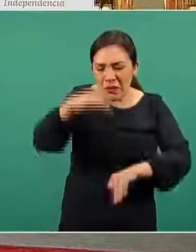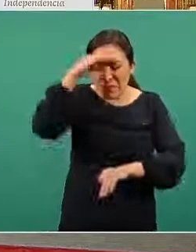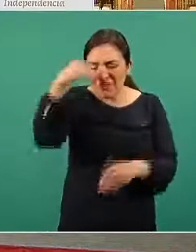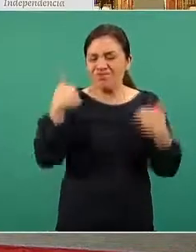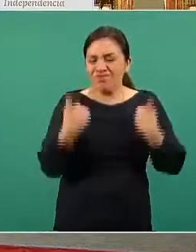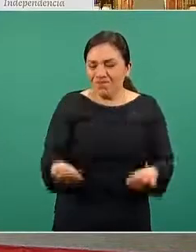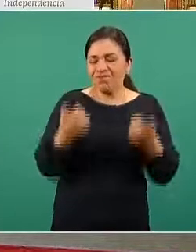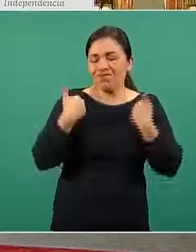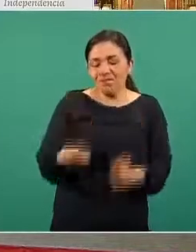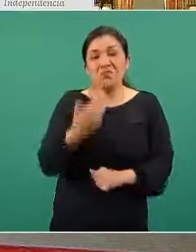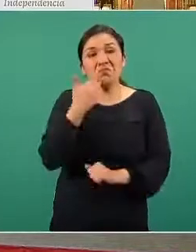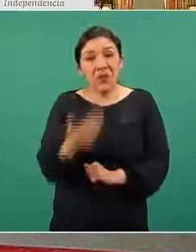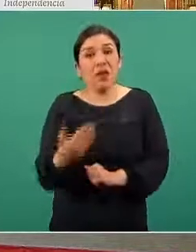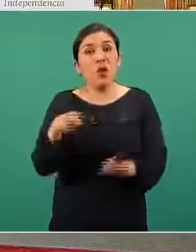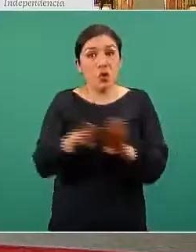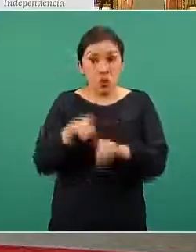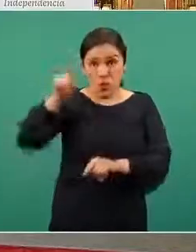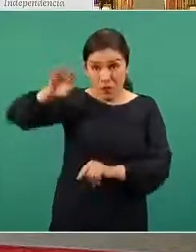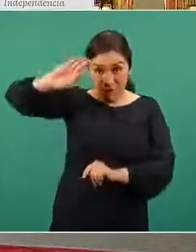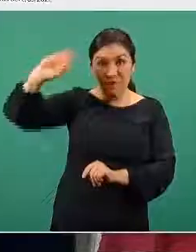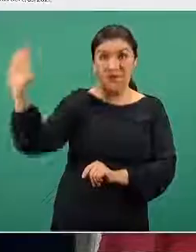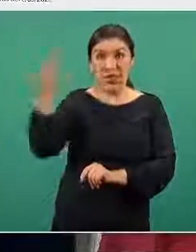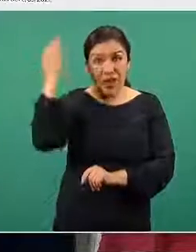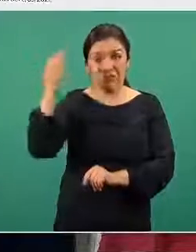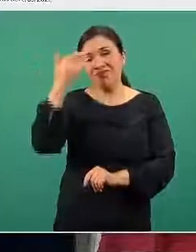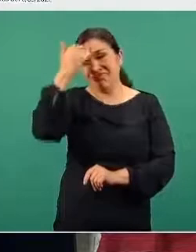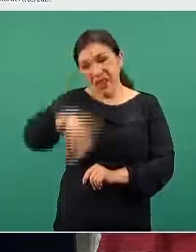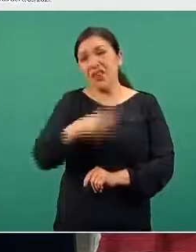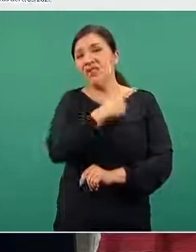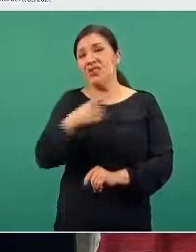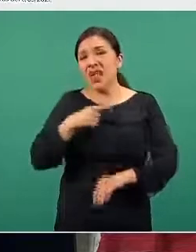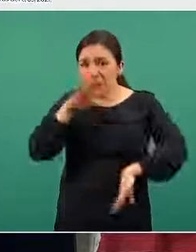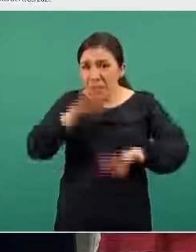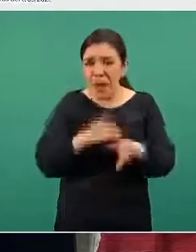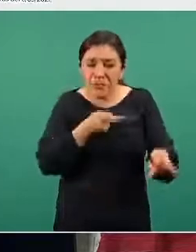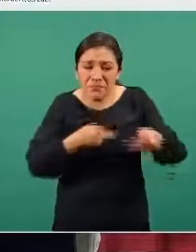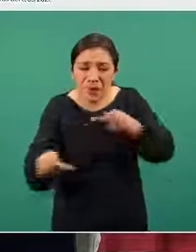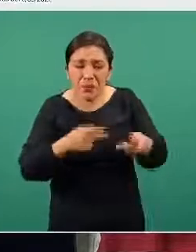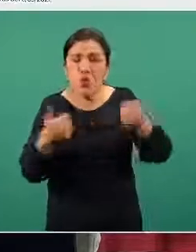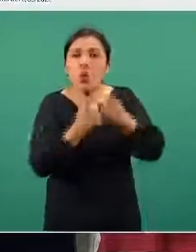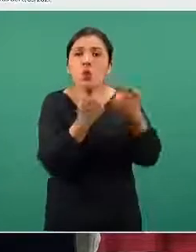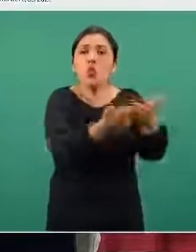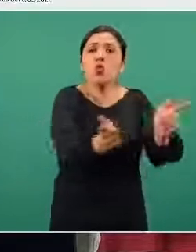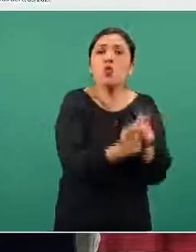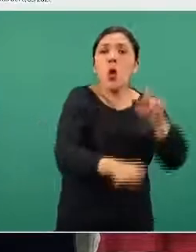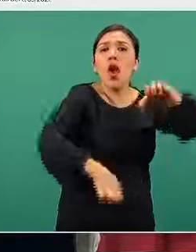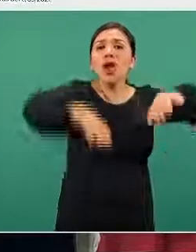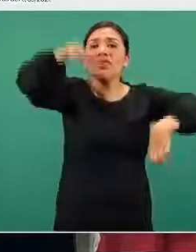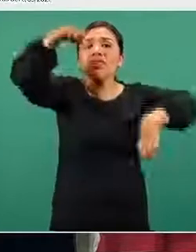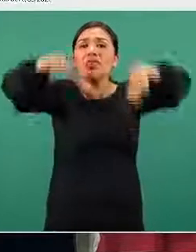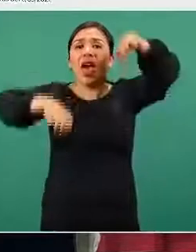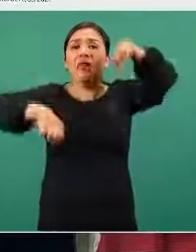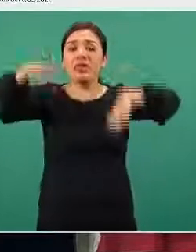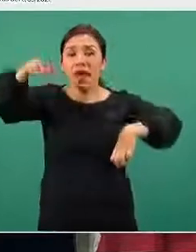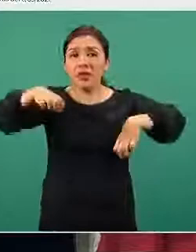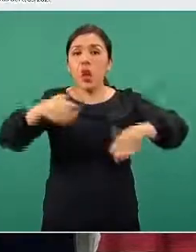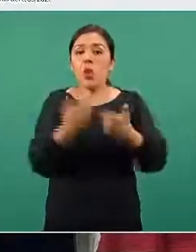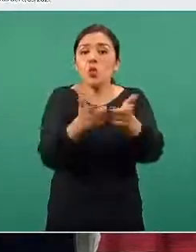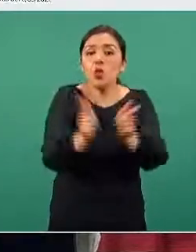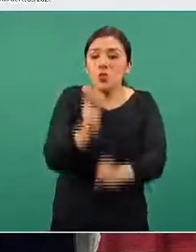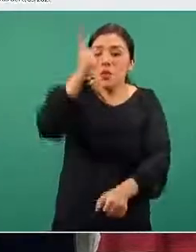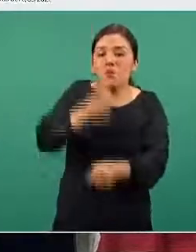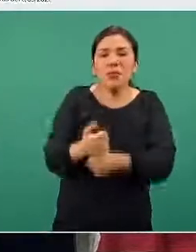entendimos muy bien desde la federación que había que hacerlo organizado por grupos etarios, por grupos